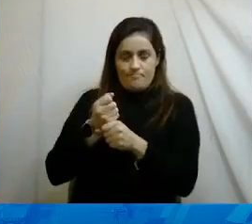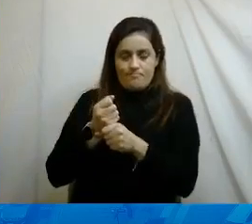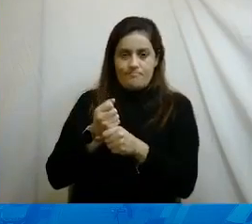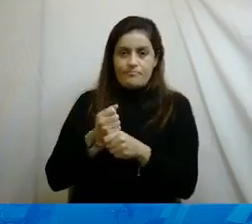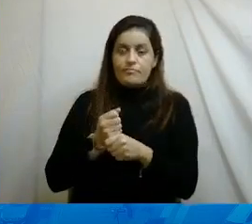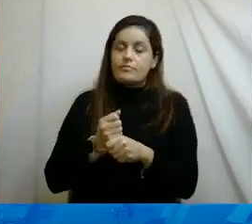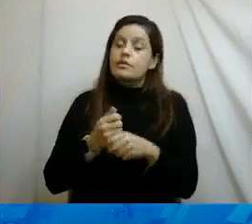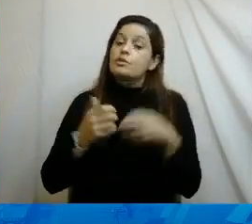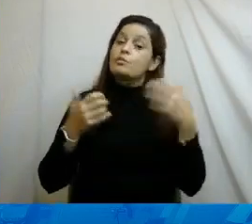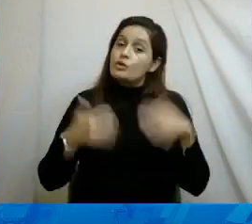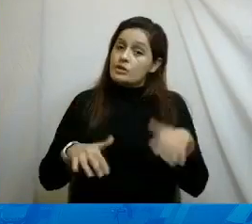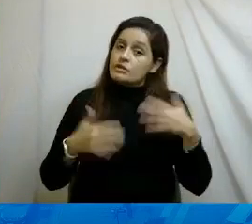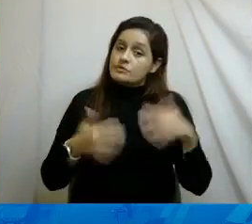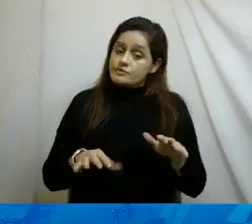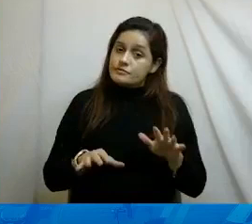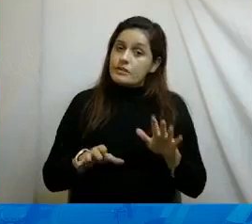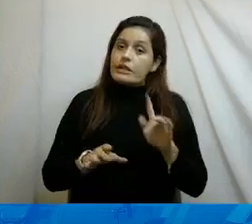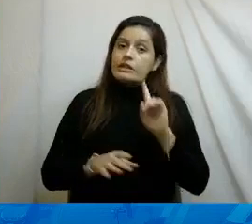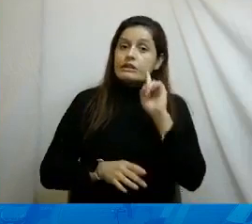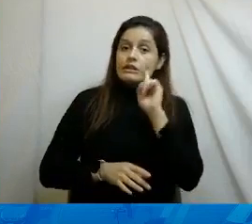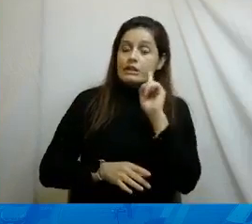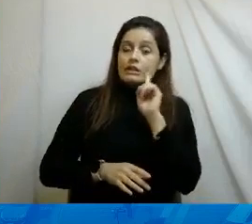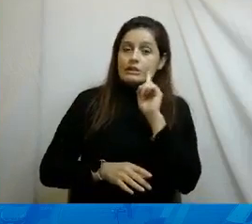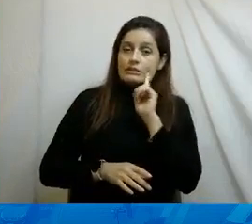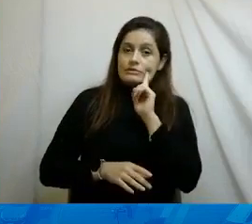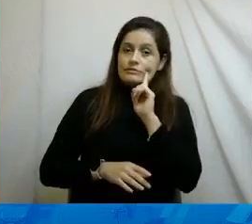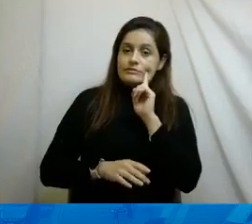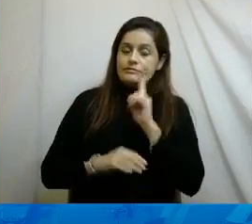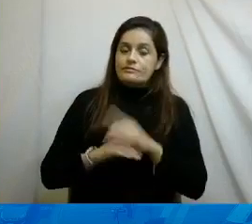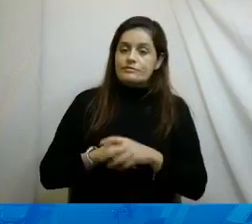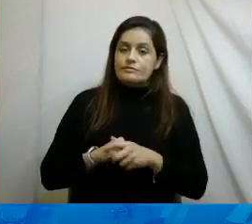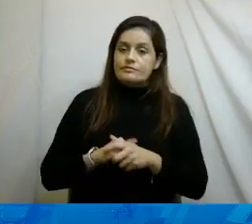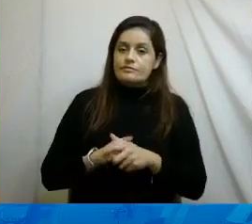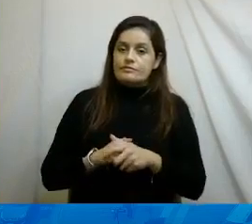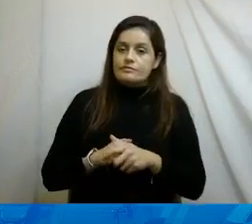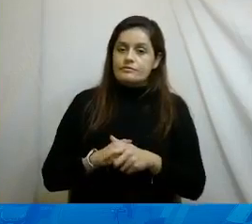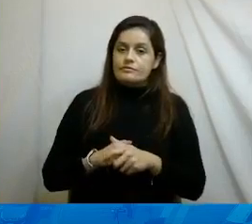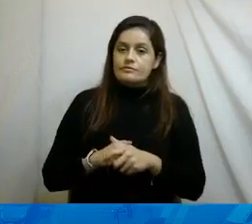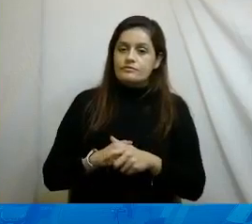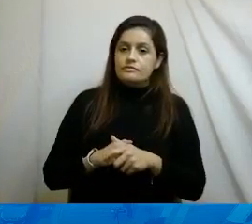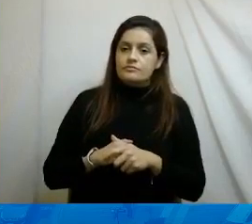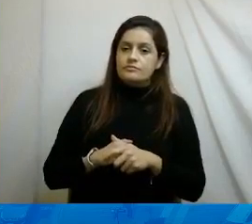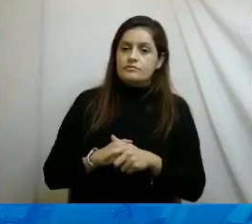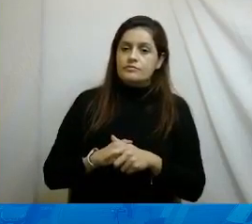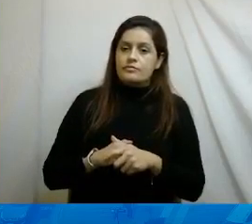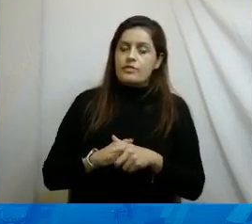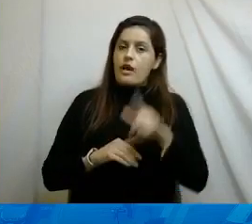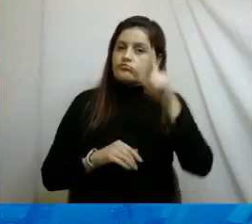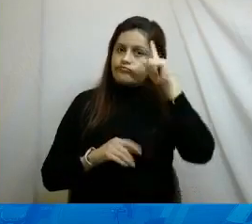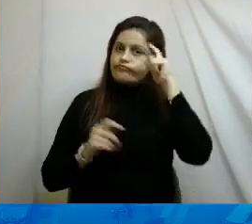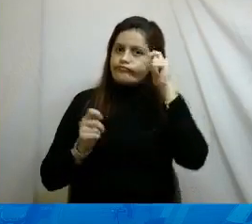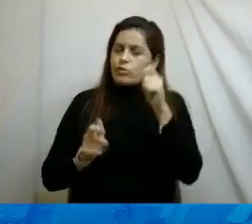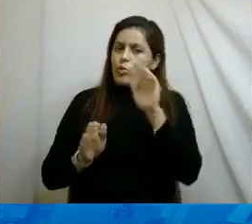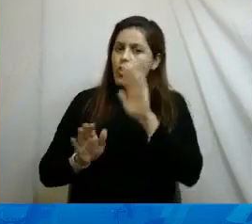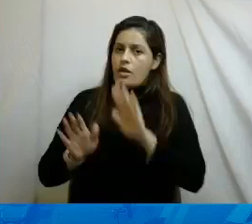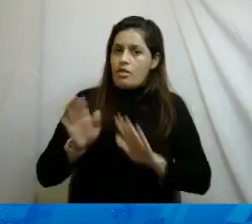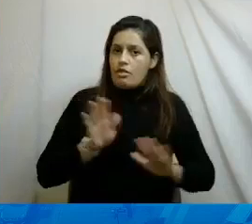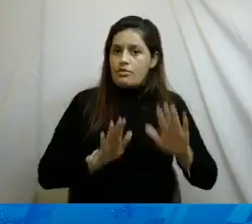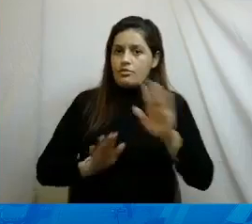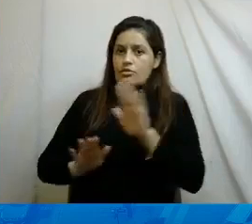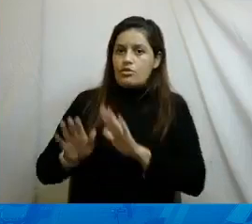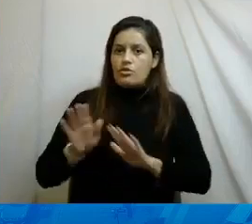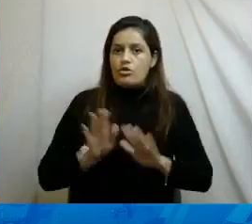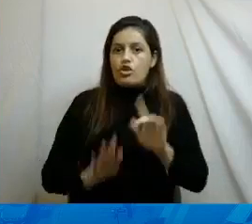bien importante tener la capacidad y el cuidado necesario para no